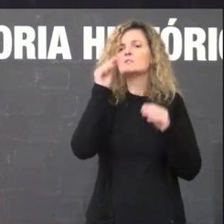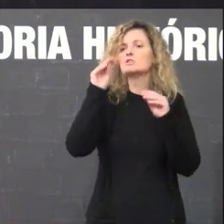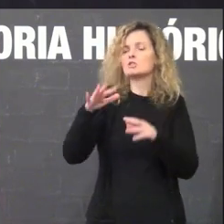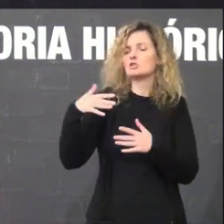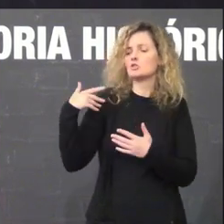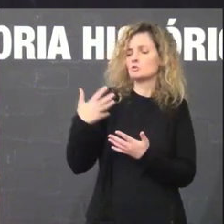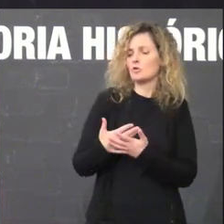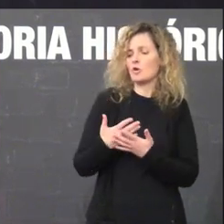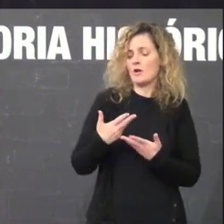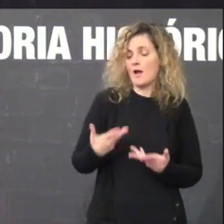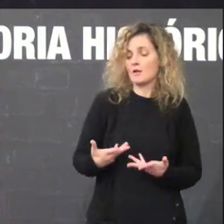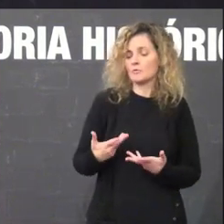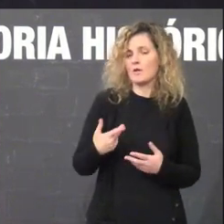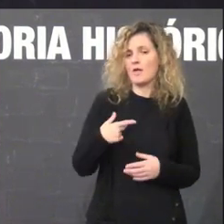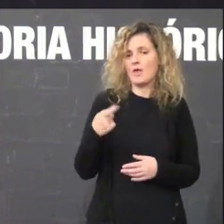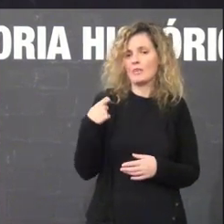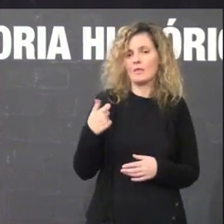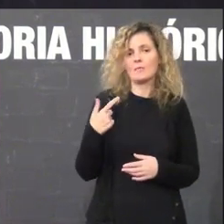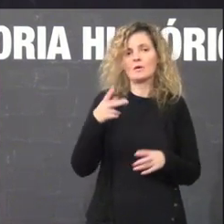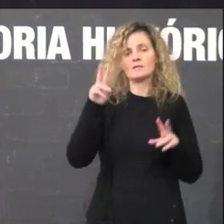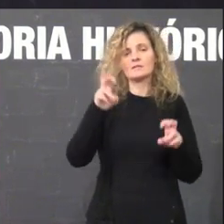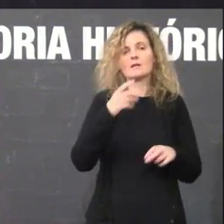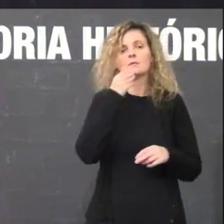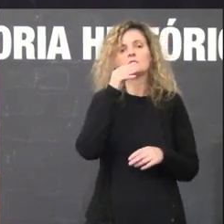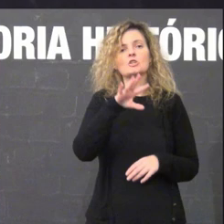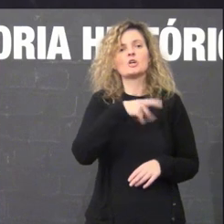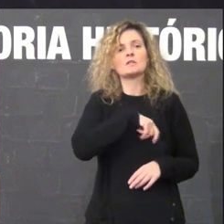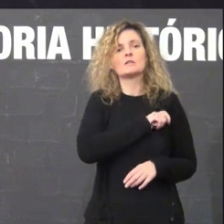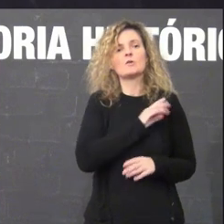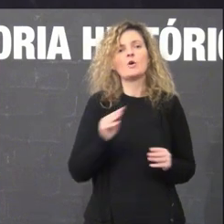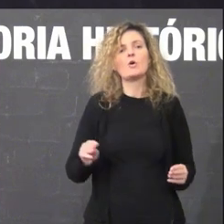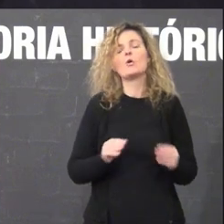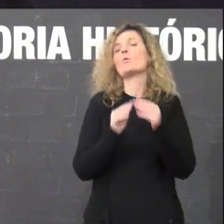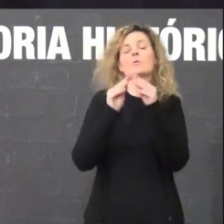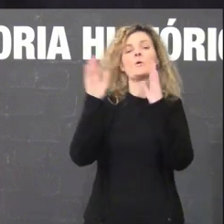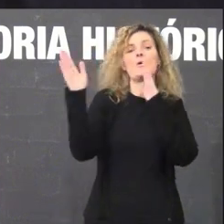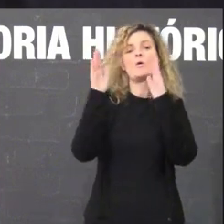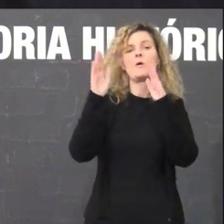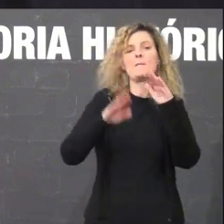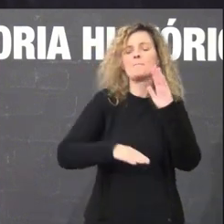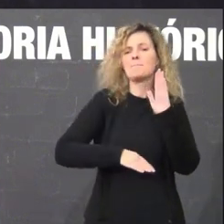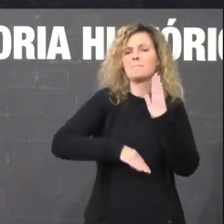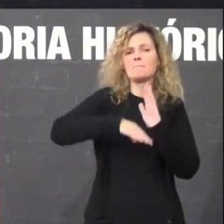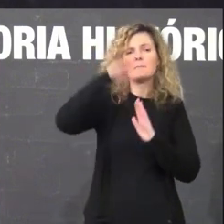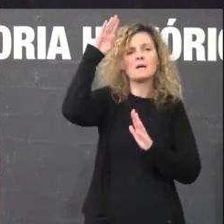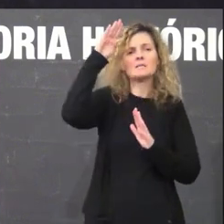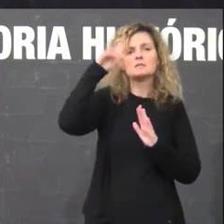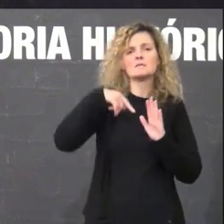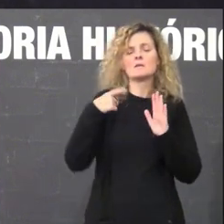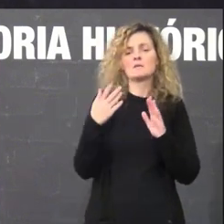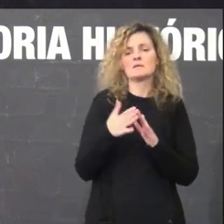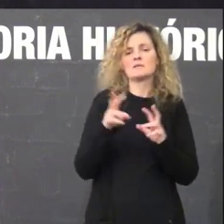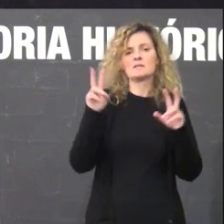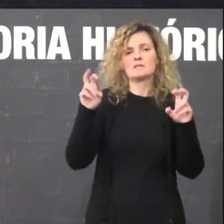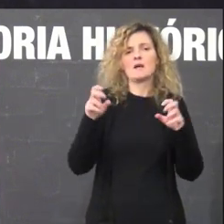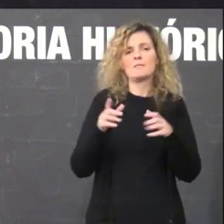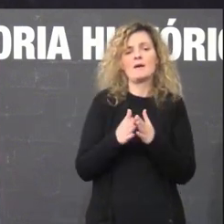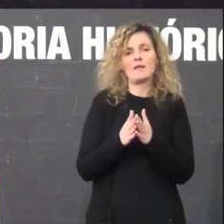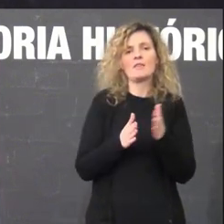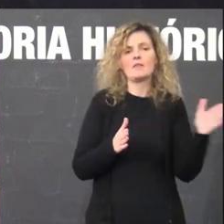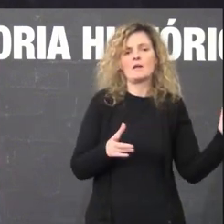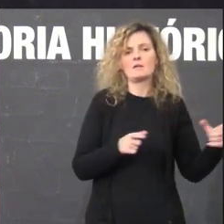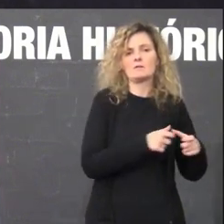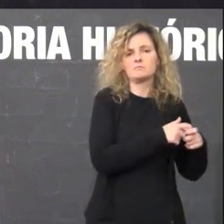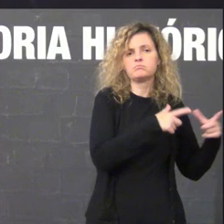reciente de España y eso ha coincidido coincidió creo yo con el momento de Máximo auge de la izquierda en España